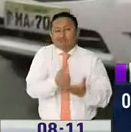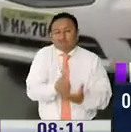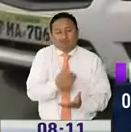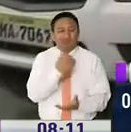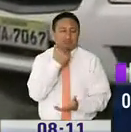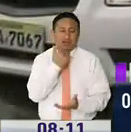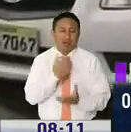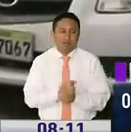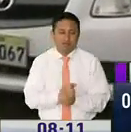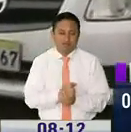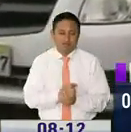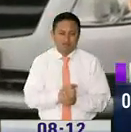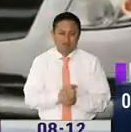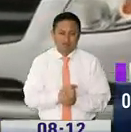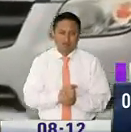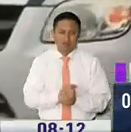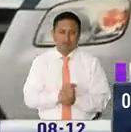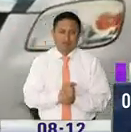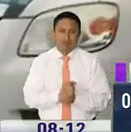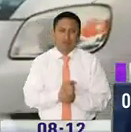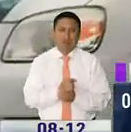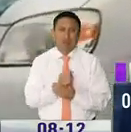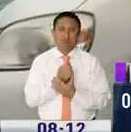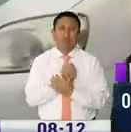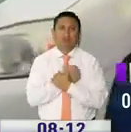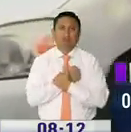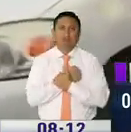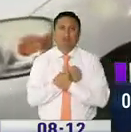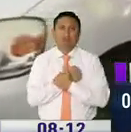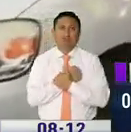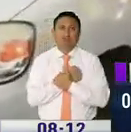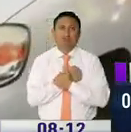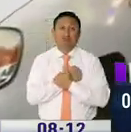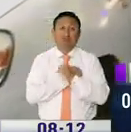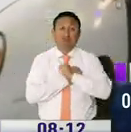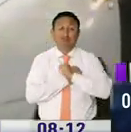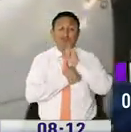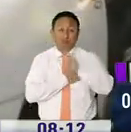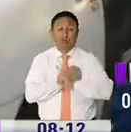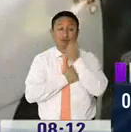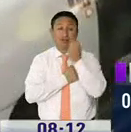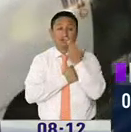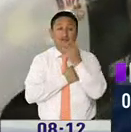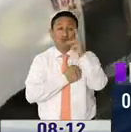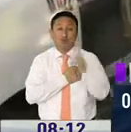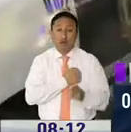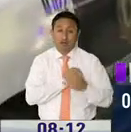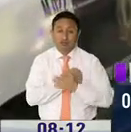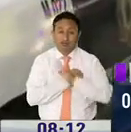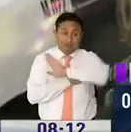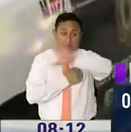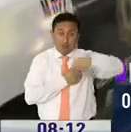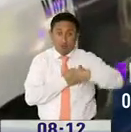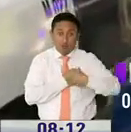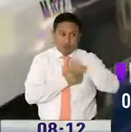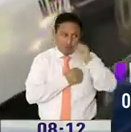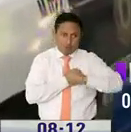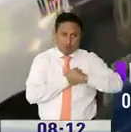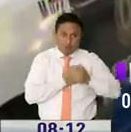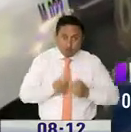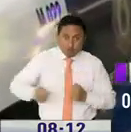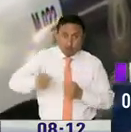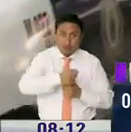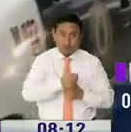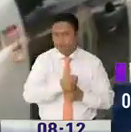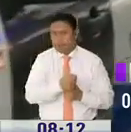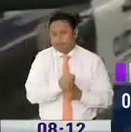que vemos, todos somos conscientes, ¿no? Sí, yo creo que lo principal es ser seres humanos y saber que no todos tienen las mismas